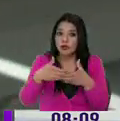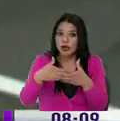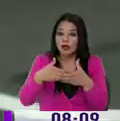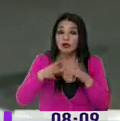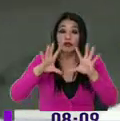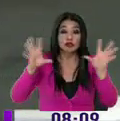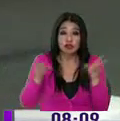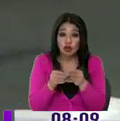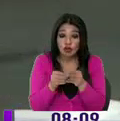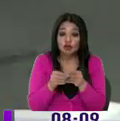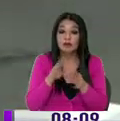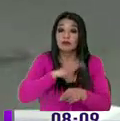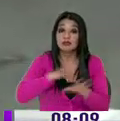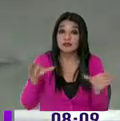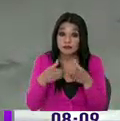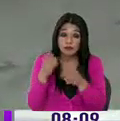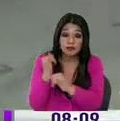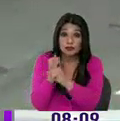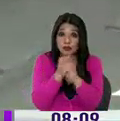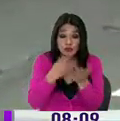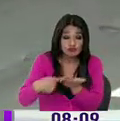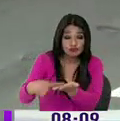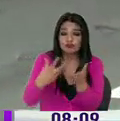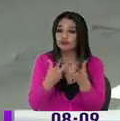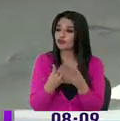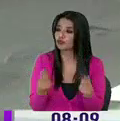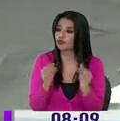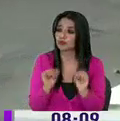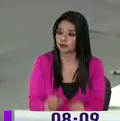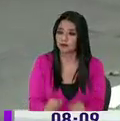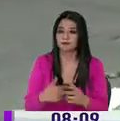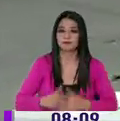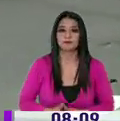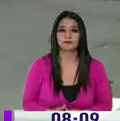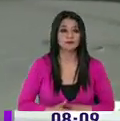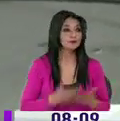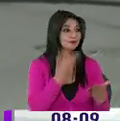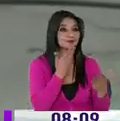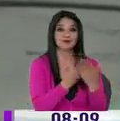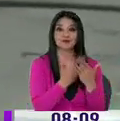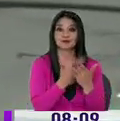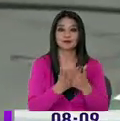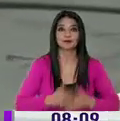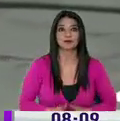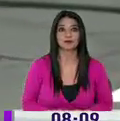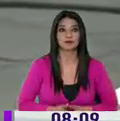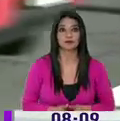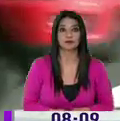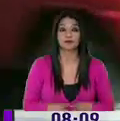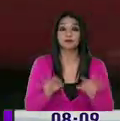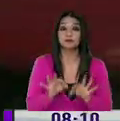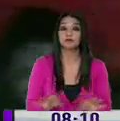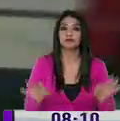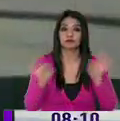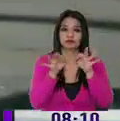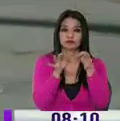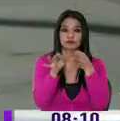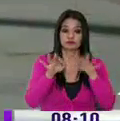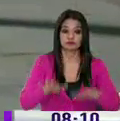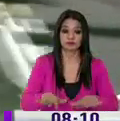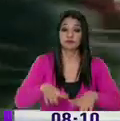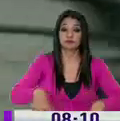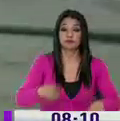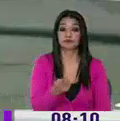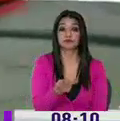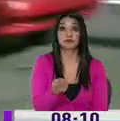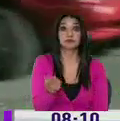Corporación Metropolitana para dar la mejor solución a la movilidad de la ciudad. Muchas gracias. Bueno, también importante, y hablábamos de que en estos sitios no se va a